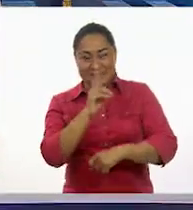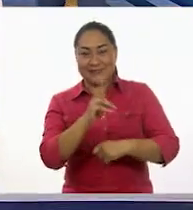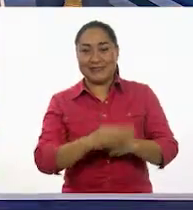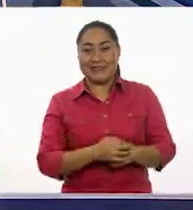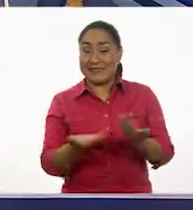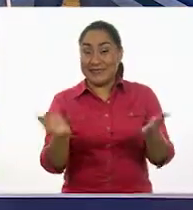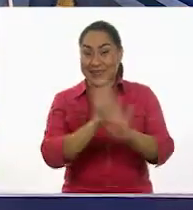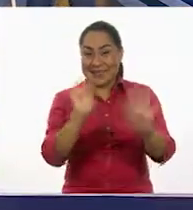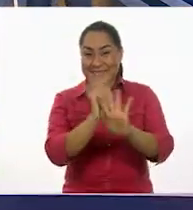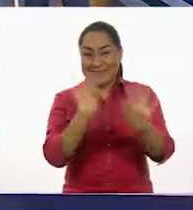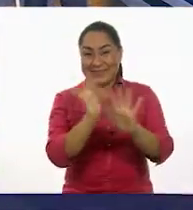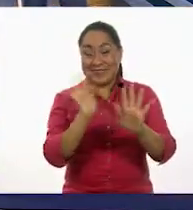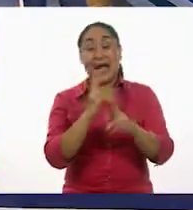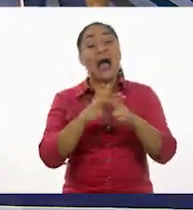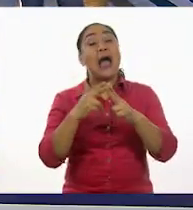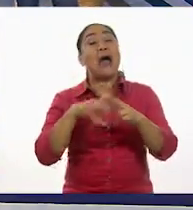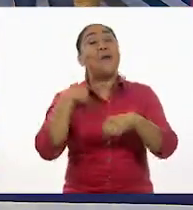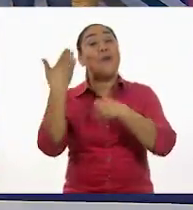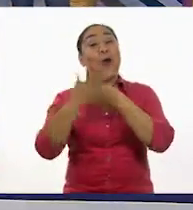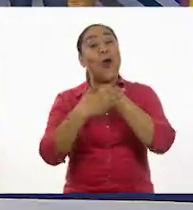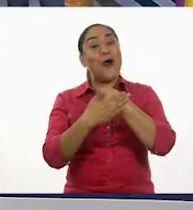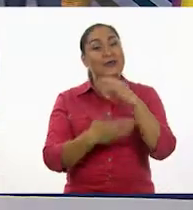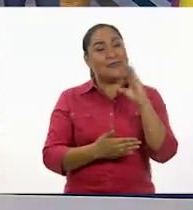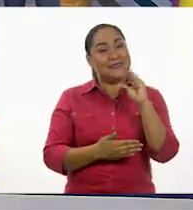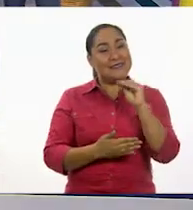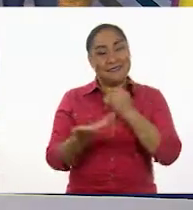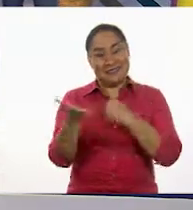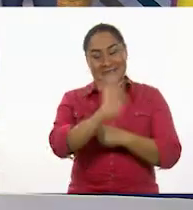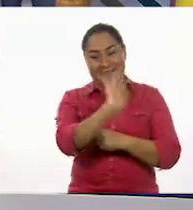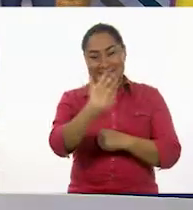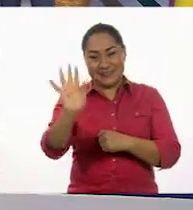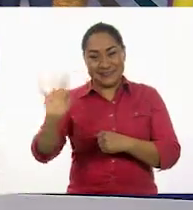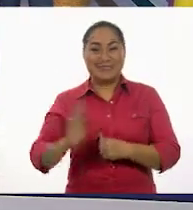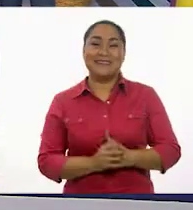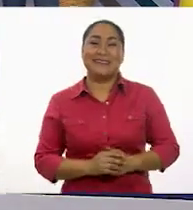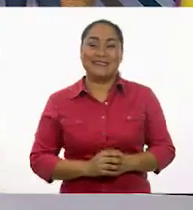¡Adiós! ¡Adiós! ¡Hasta la próxima!